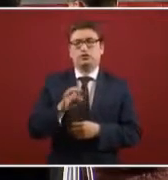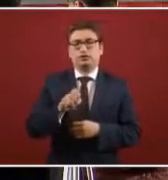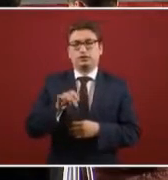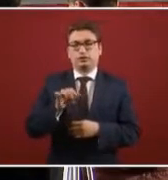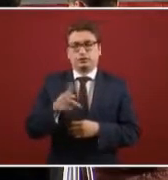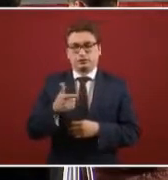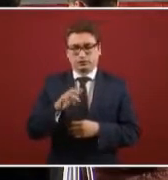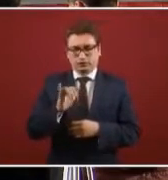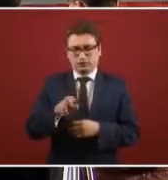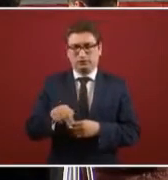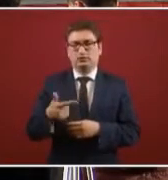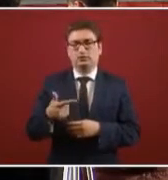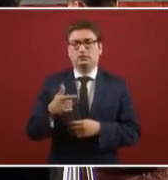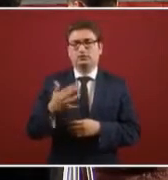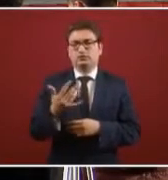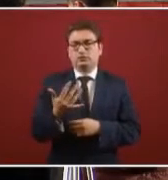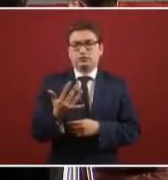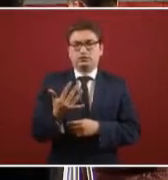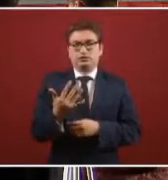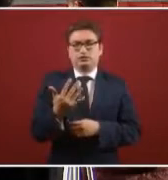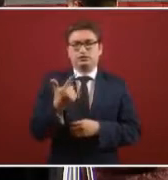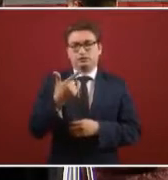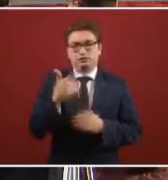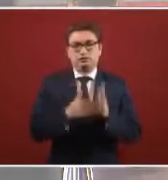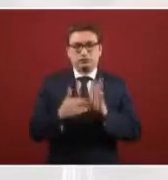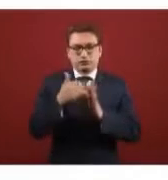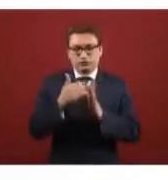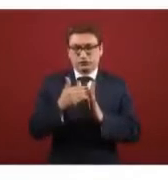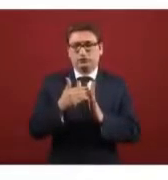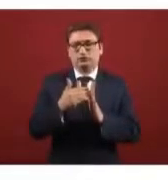con un monto finishing de of that.